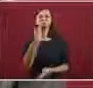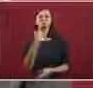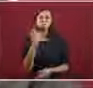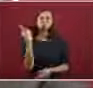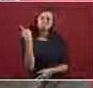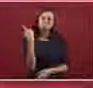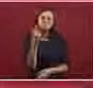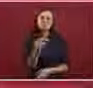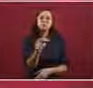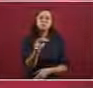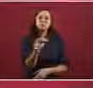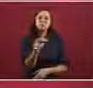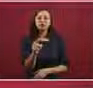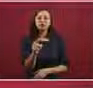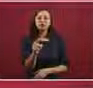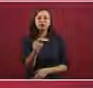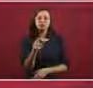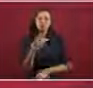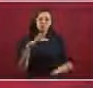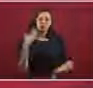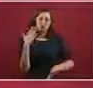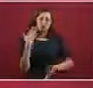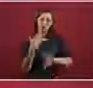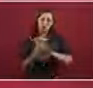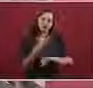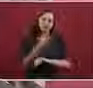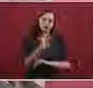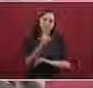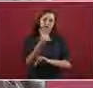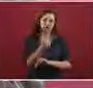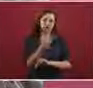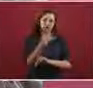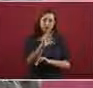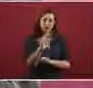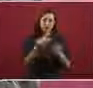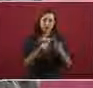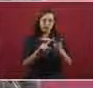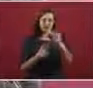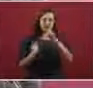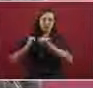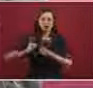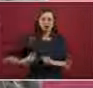denuncia a la Fiscalía General y al Poder Judicial,